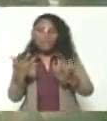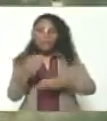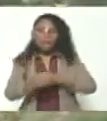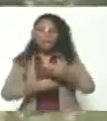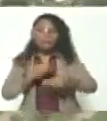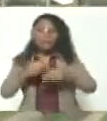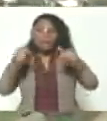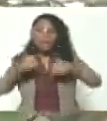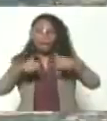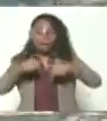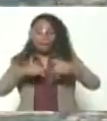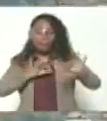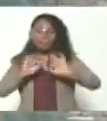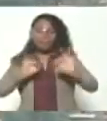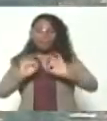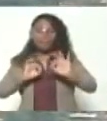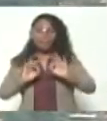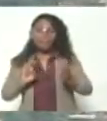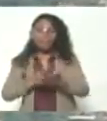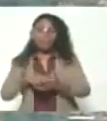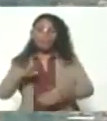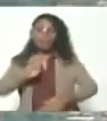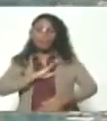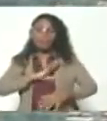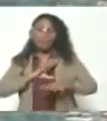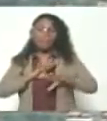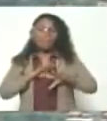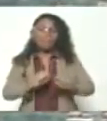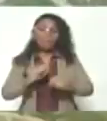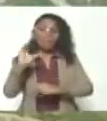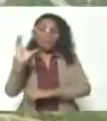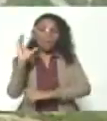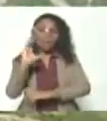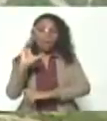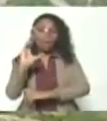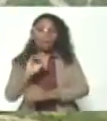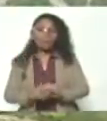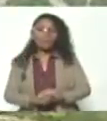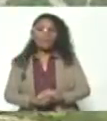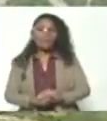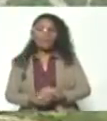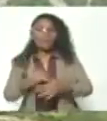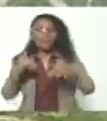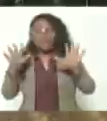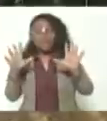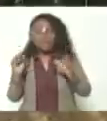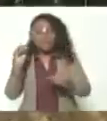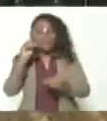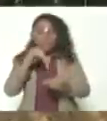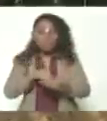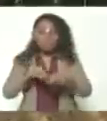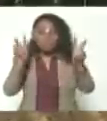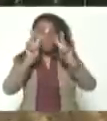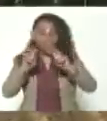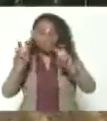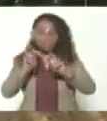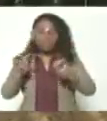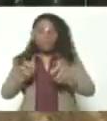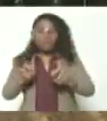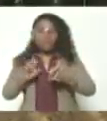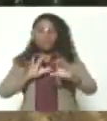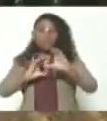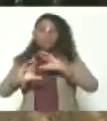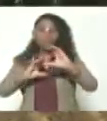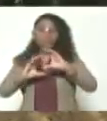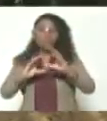aquí preparar una insurgencia para la toma de Caracas. Incluso dentro de la investigación y de los relatos que han